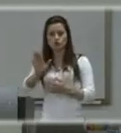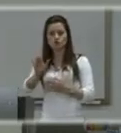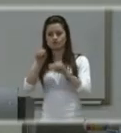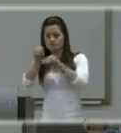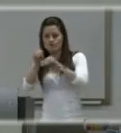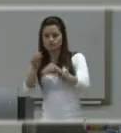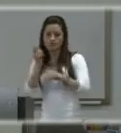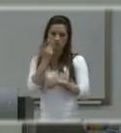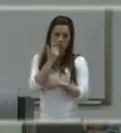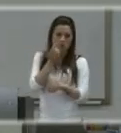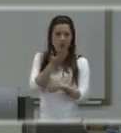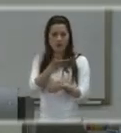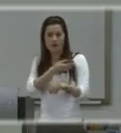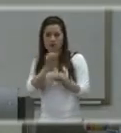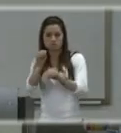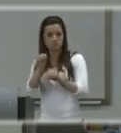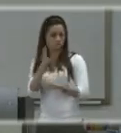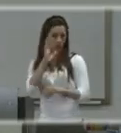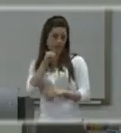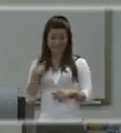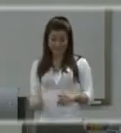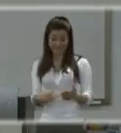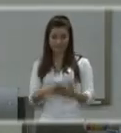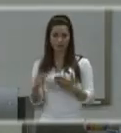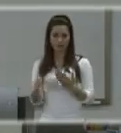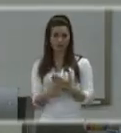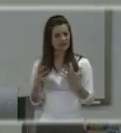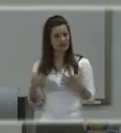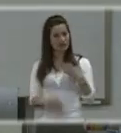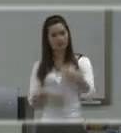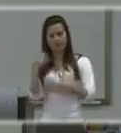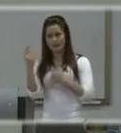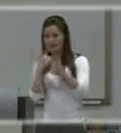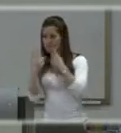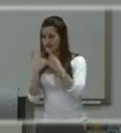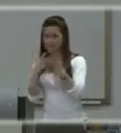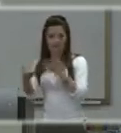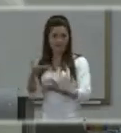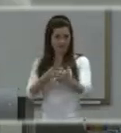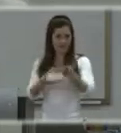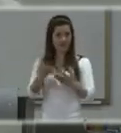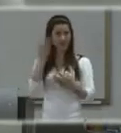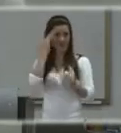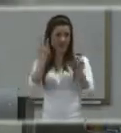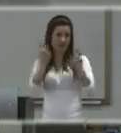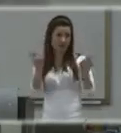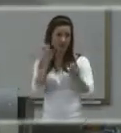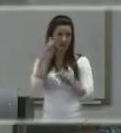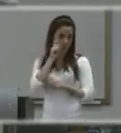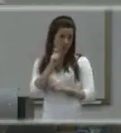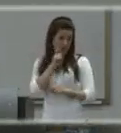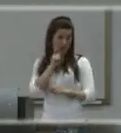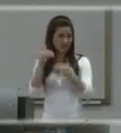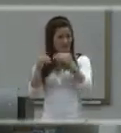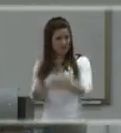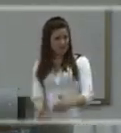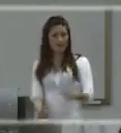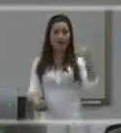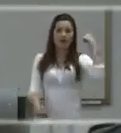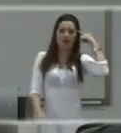paternidad. Por eso este proyecto lo que buscaba era iniciar la conversación, porque realmente el tema de sexualidad y discapacidad tiene muchos tabús,